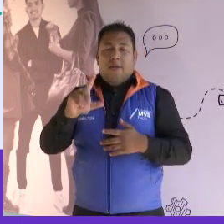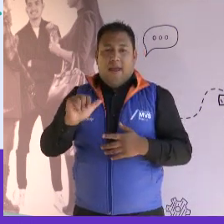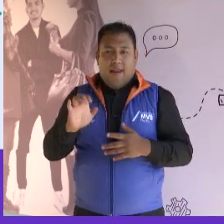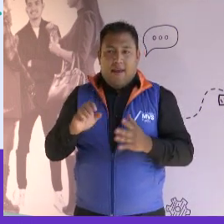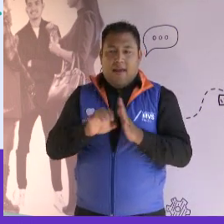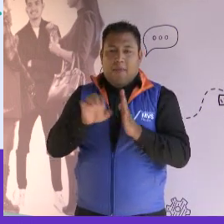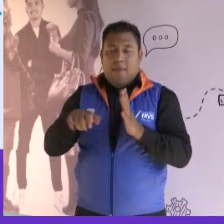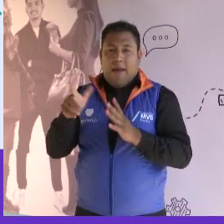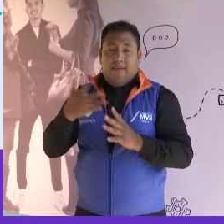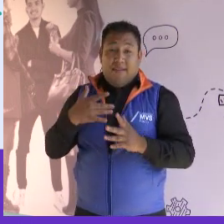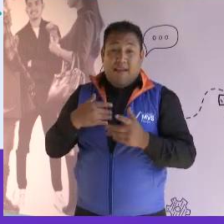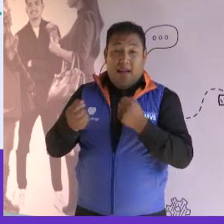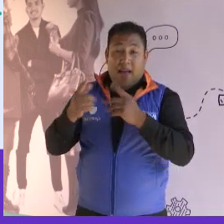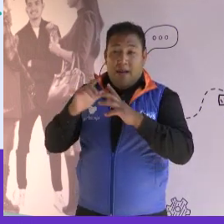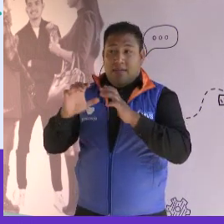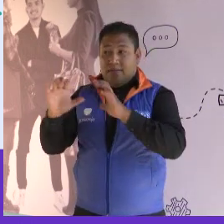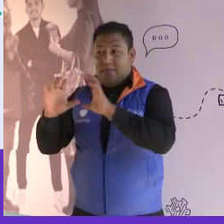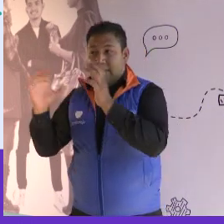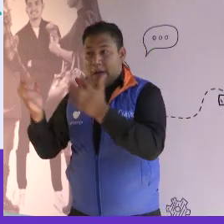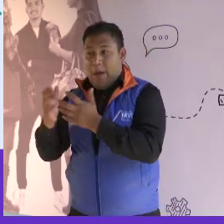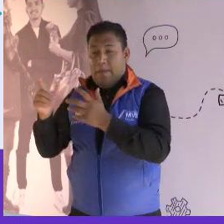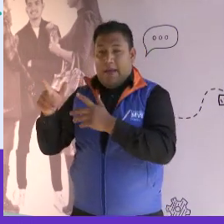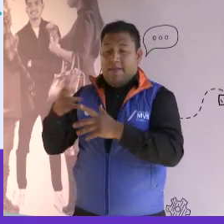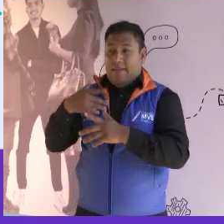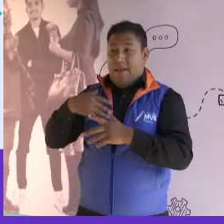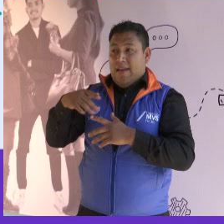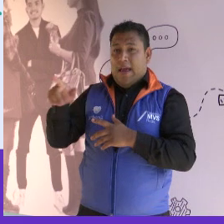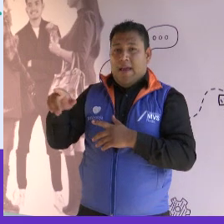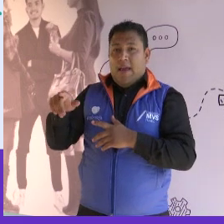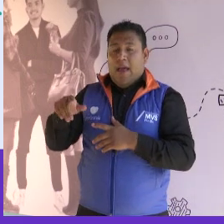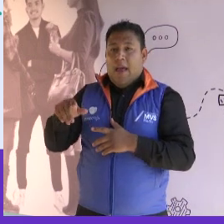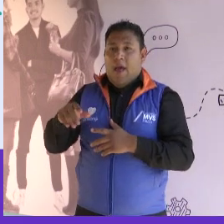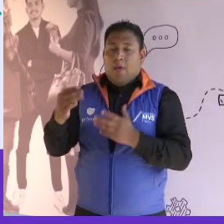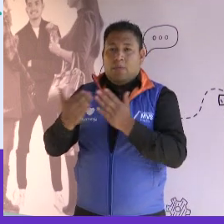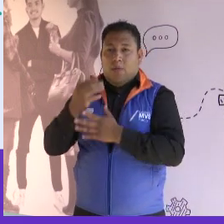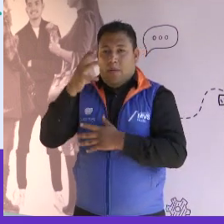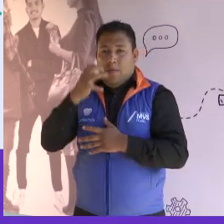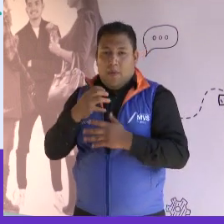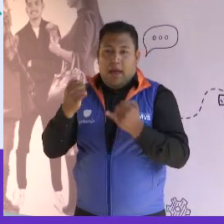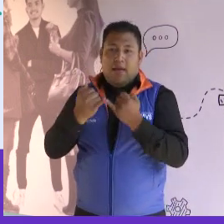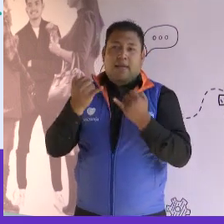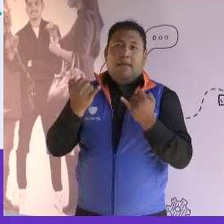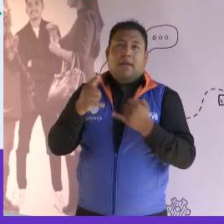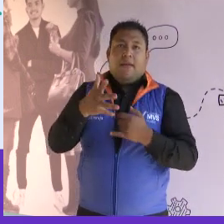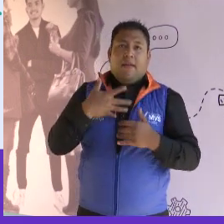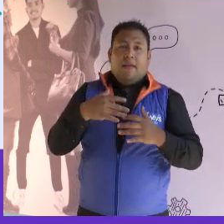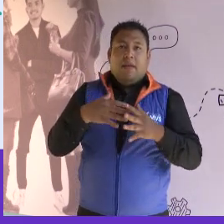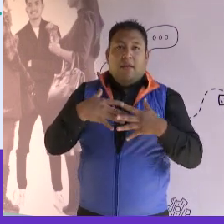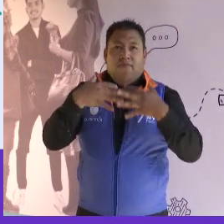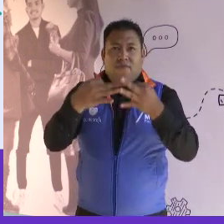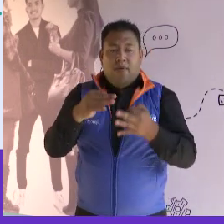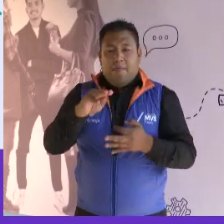FECHAC o Comunidad en Nuevo León, y muy pequeñas, como es la Fundación Malinalco,